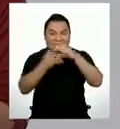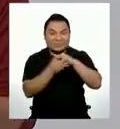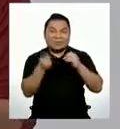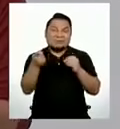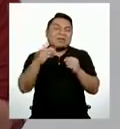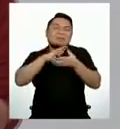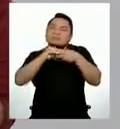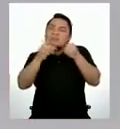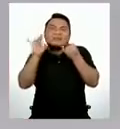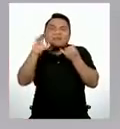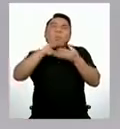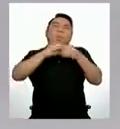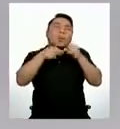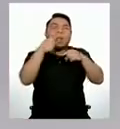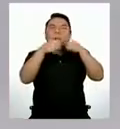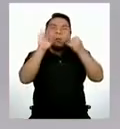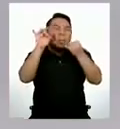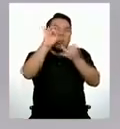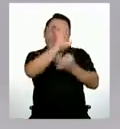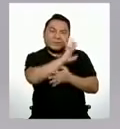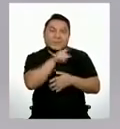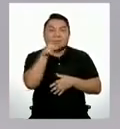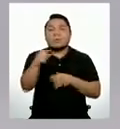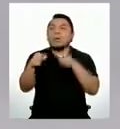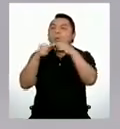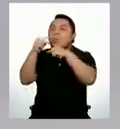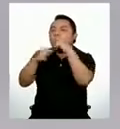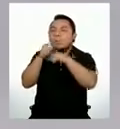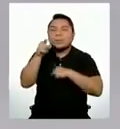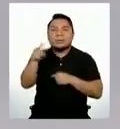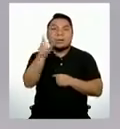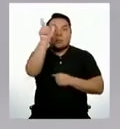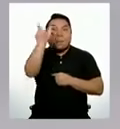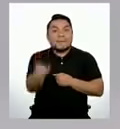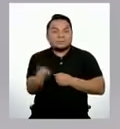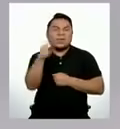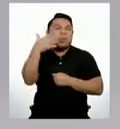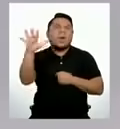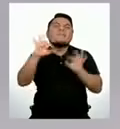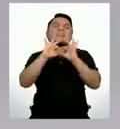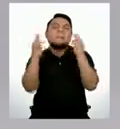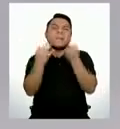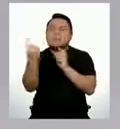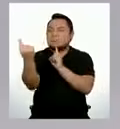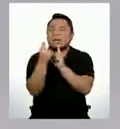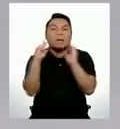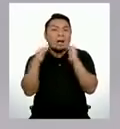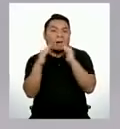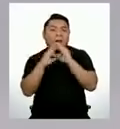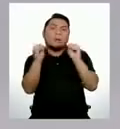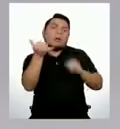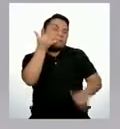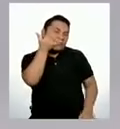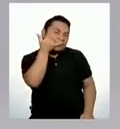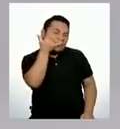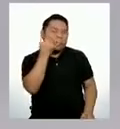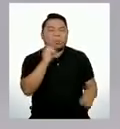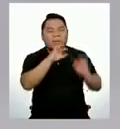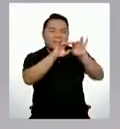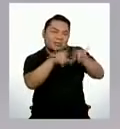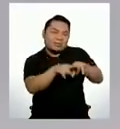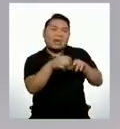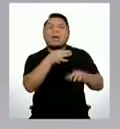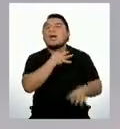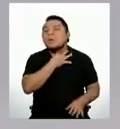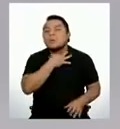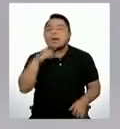leyendas, mitos o cuentos, deberás conversar al menos con una persona. Puedes hacerlo en tu casa o por teléfono. Quizás puedas llamar a